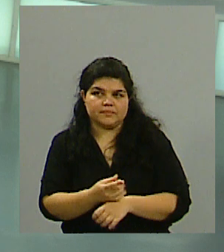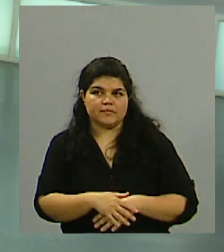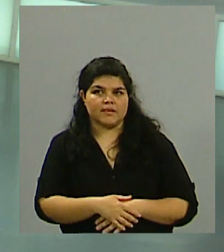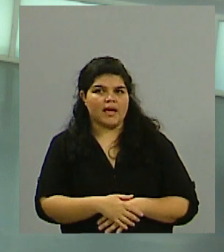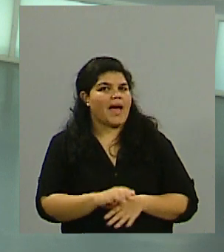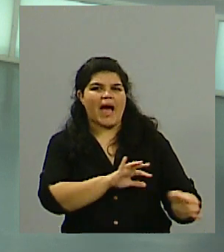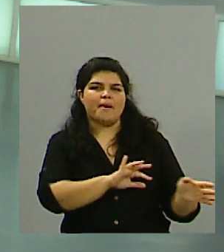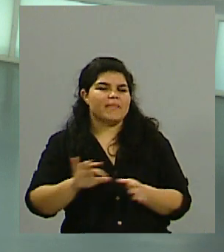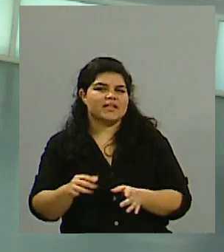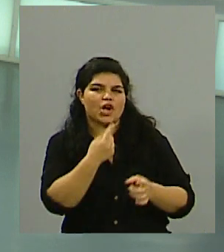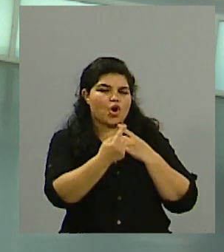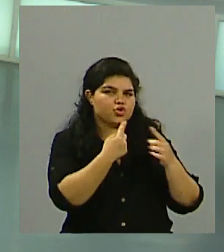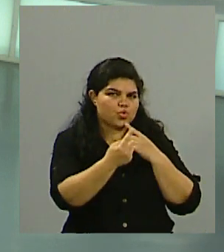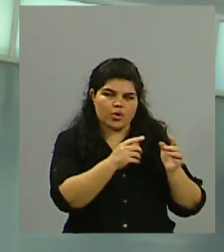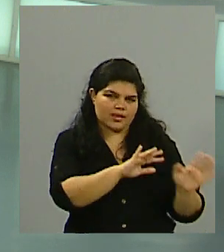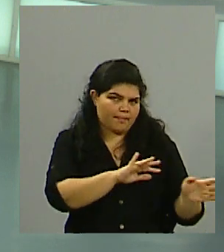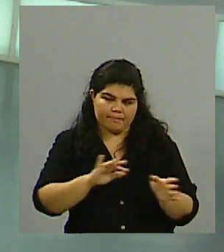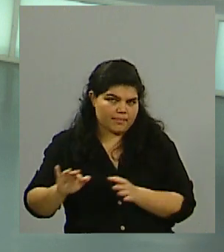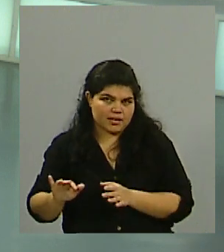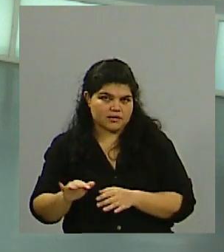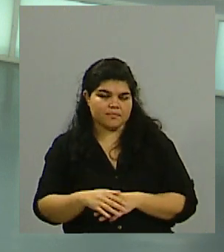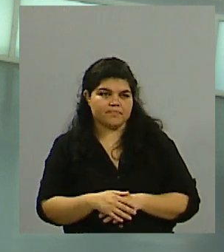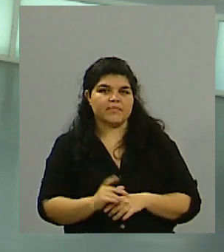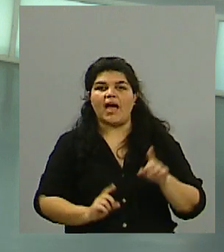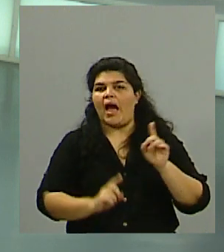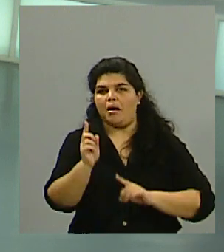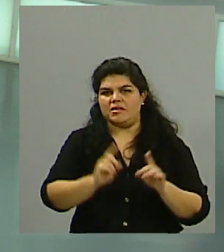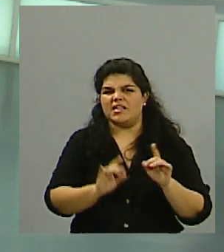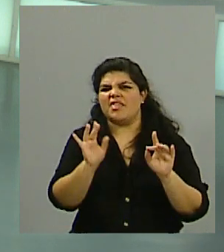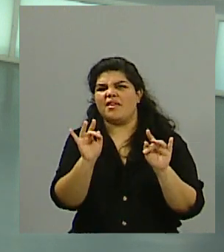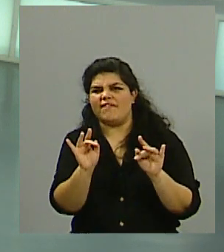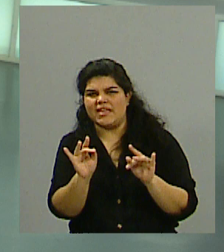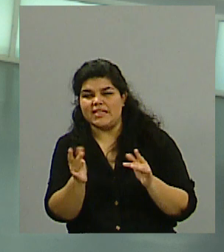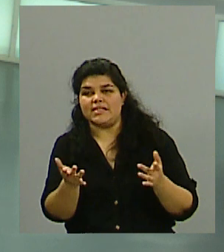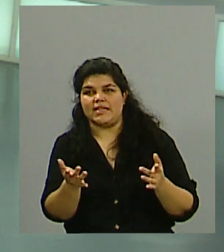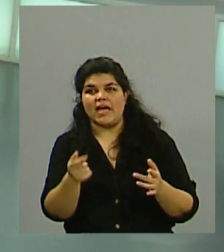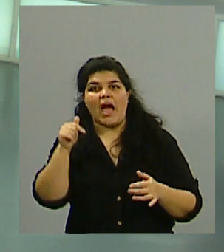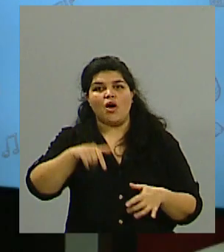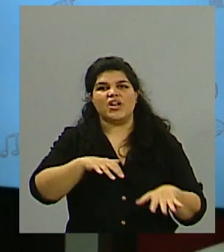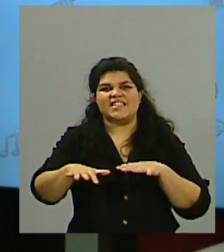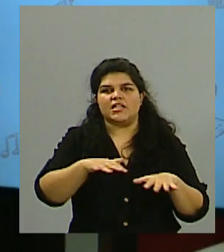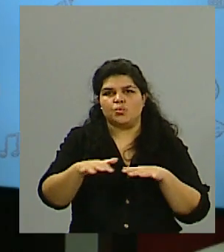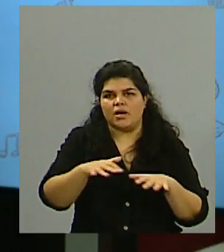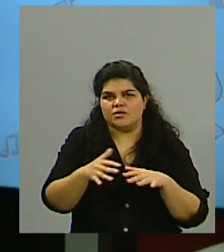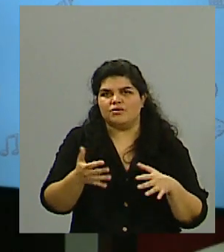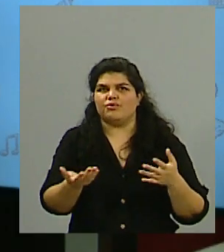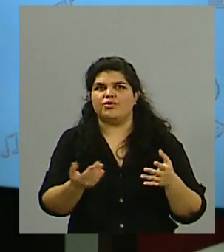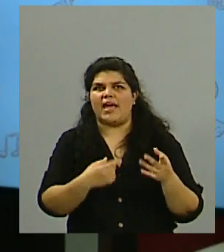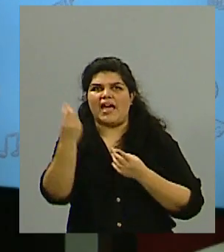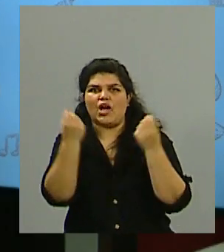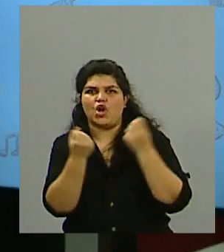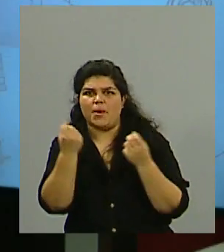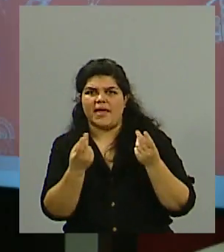es que es difícil hacer la consulta, por ahí no en esta situación de una economía